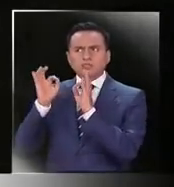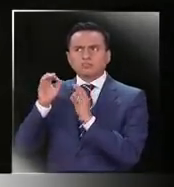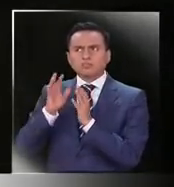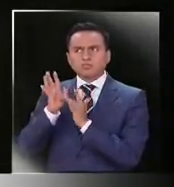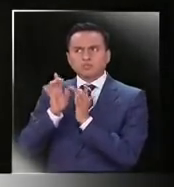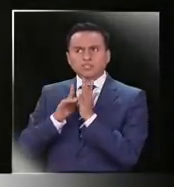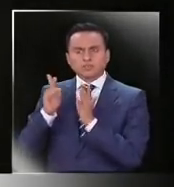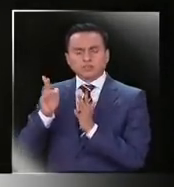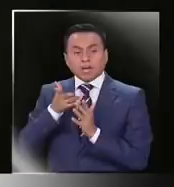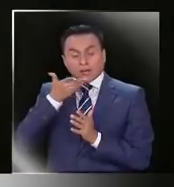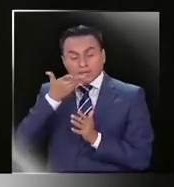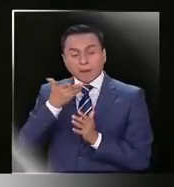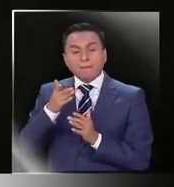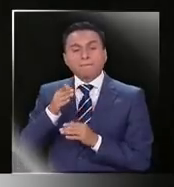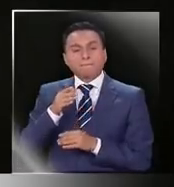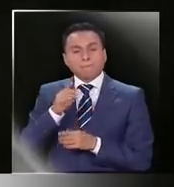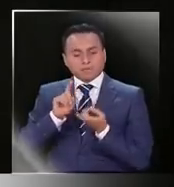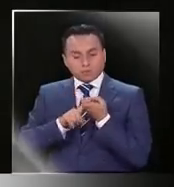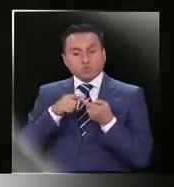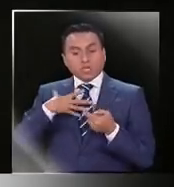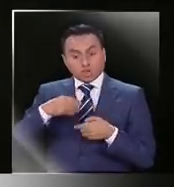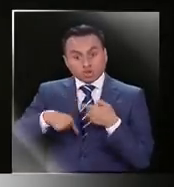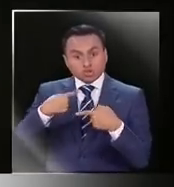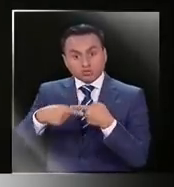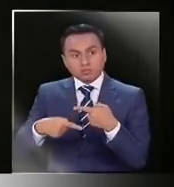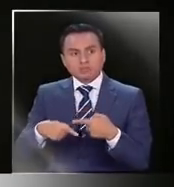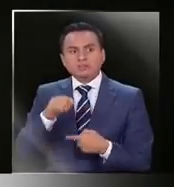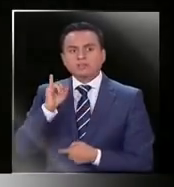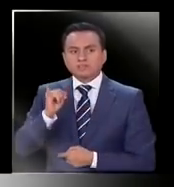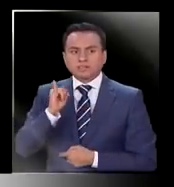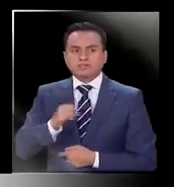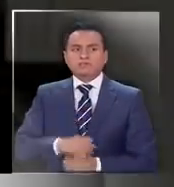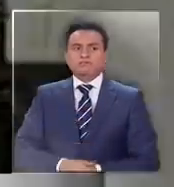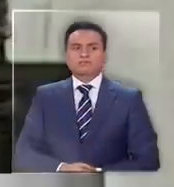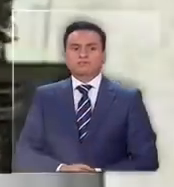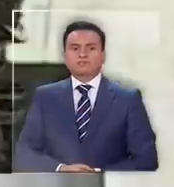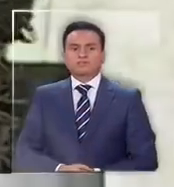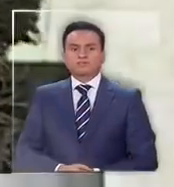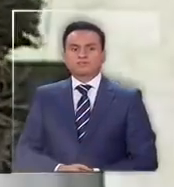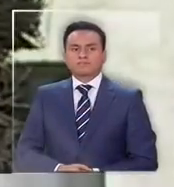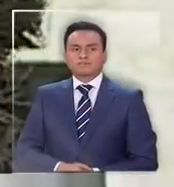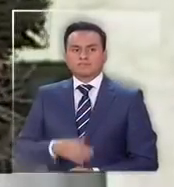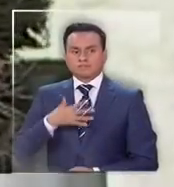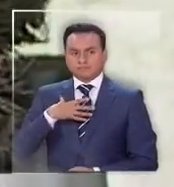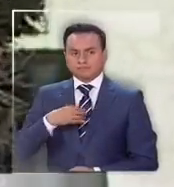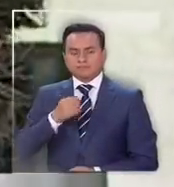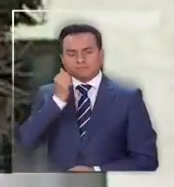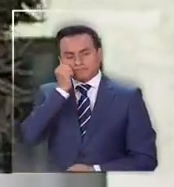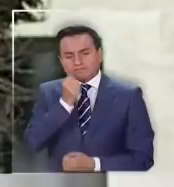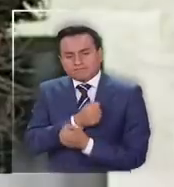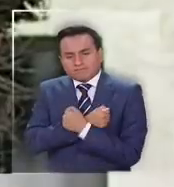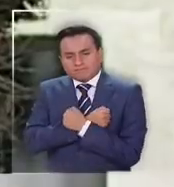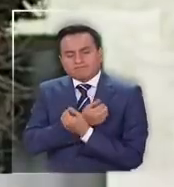Comienza este matrimonio y tienes hijos. Así es. Mi hijo que adoro.